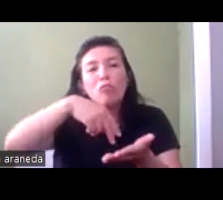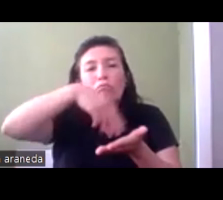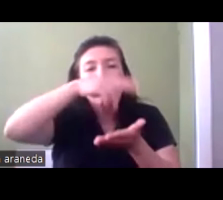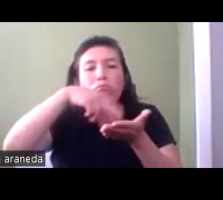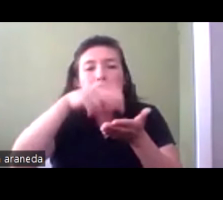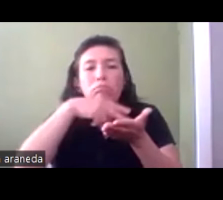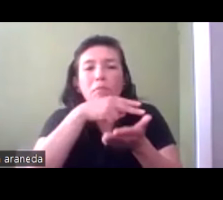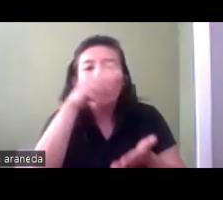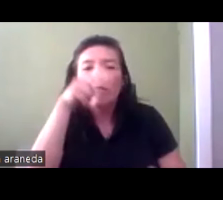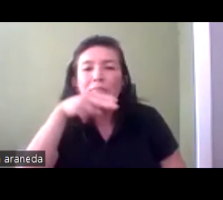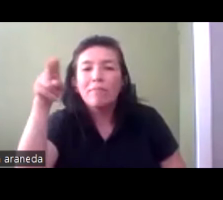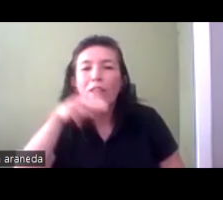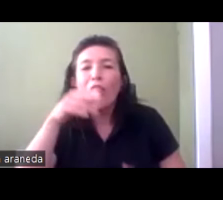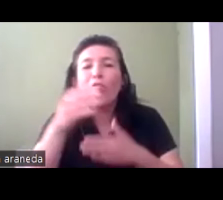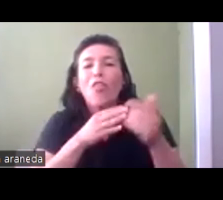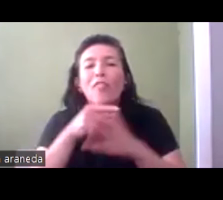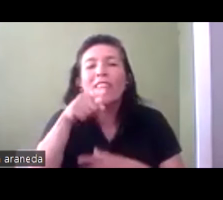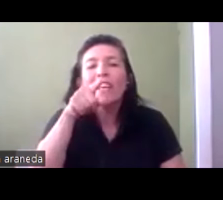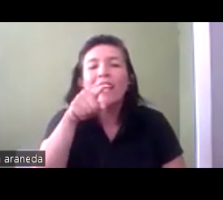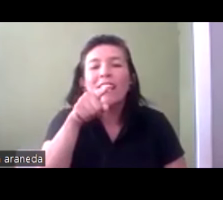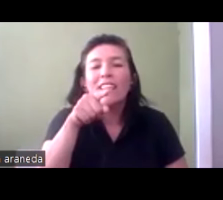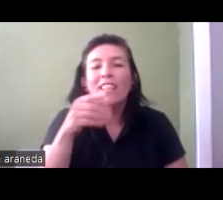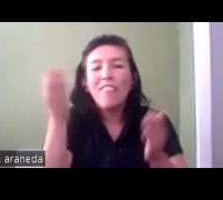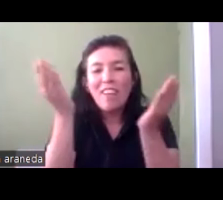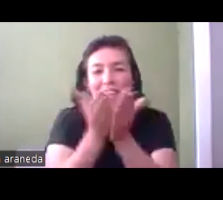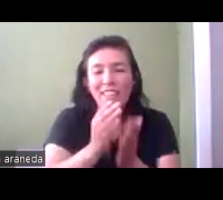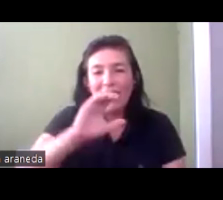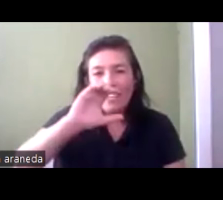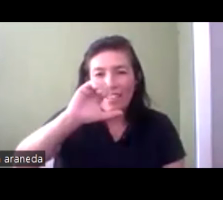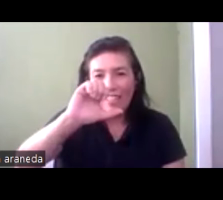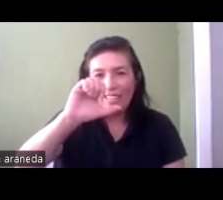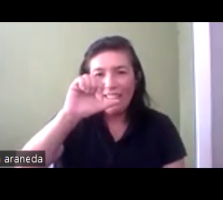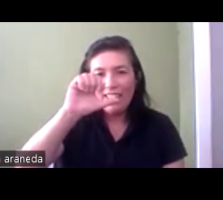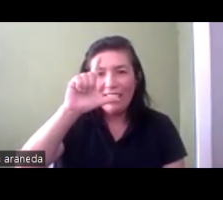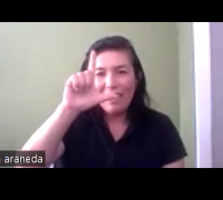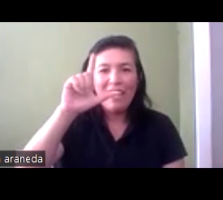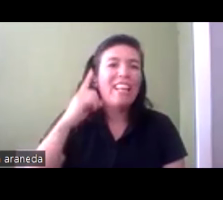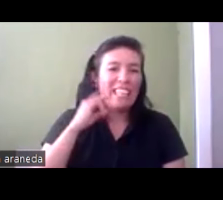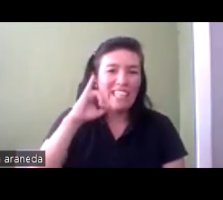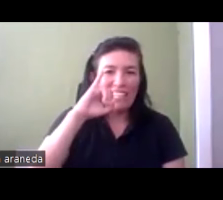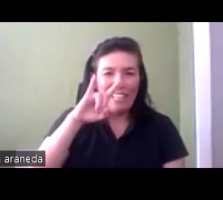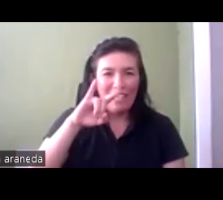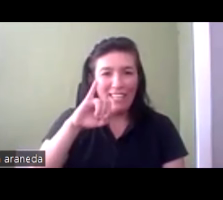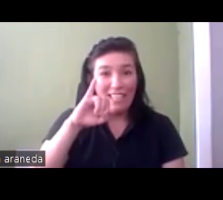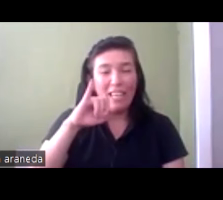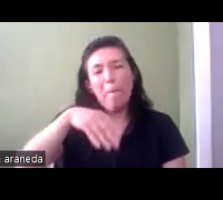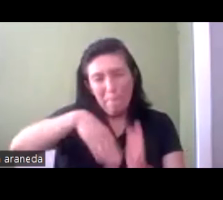tipo C, que son más recurrentes en el Valle del Elqui. Dale, Gordo.